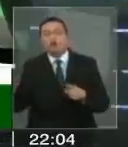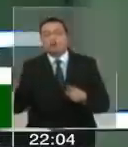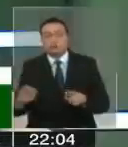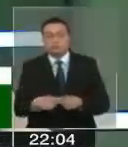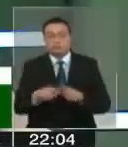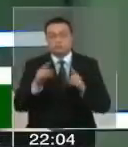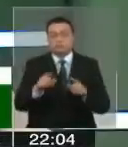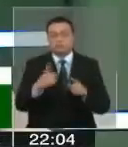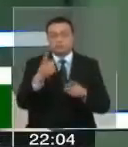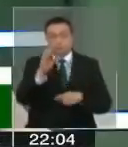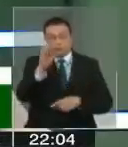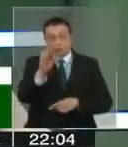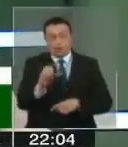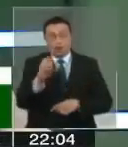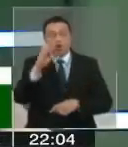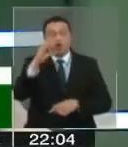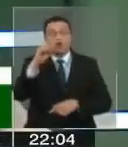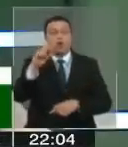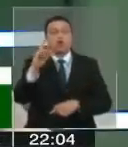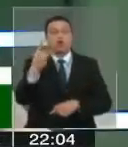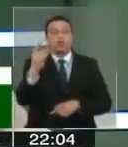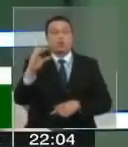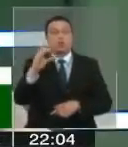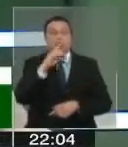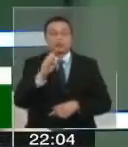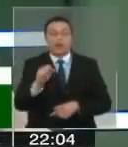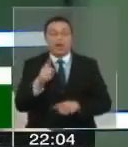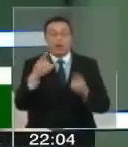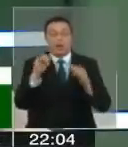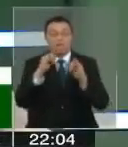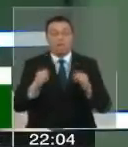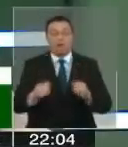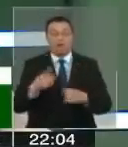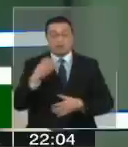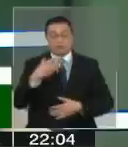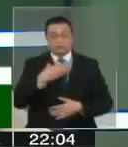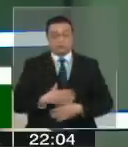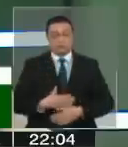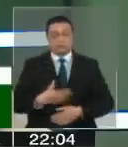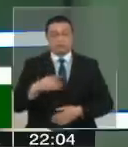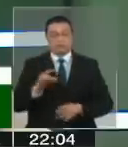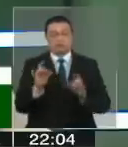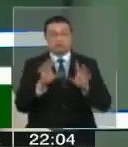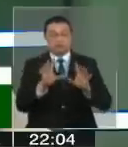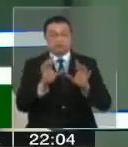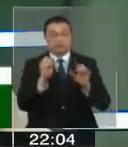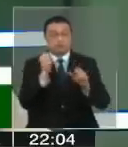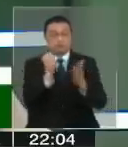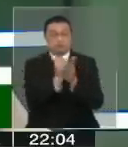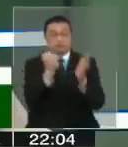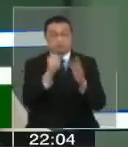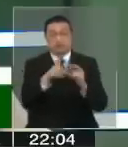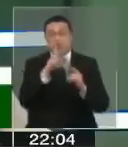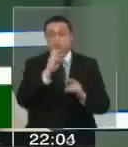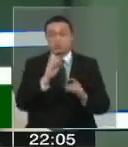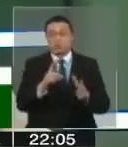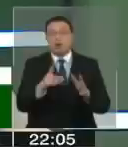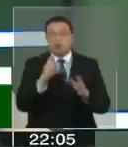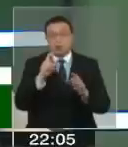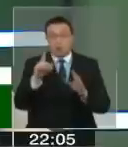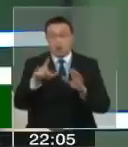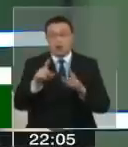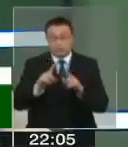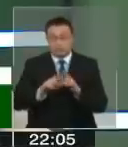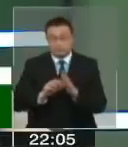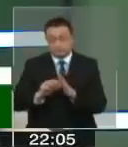un fenotipo conductual, o sea, los niños tienen una forma de ser que también los caracteriza y que también podría ser, digamos, uno de los